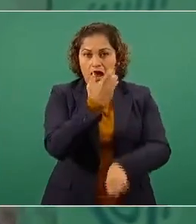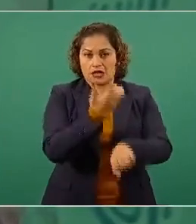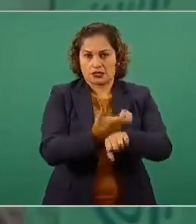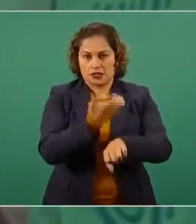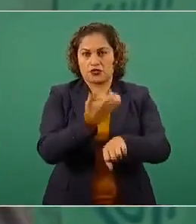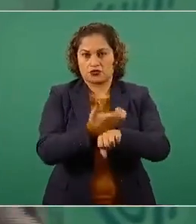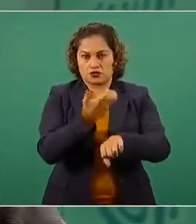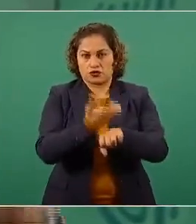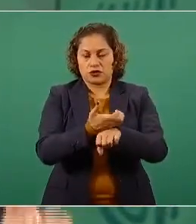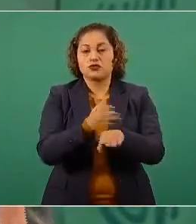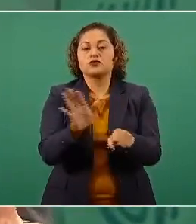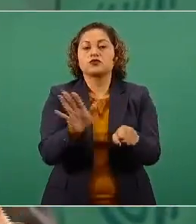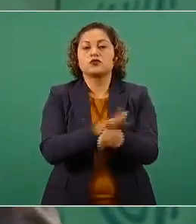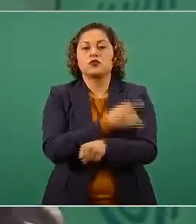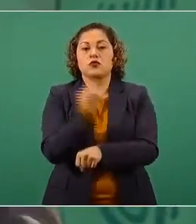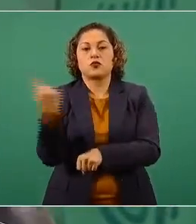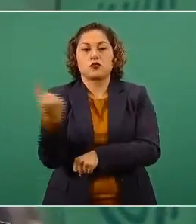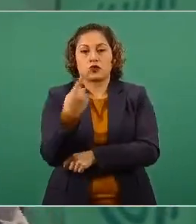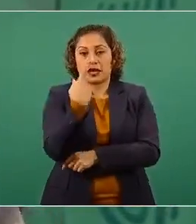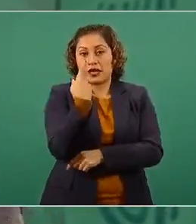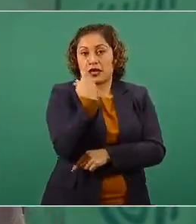global de manejo